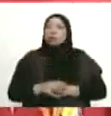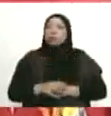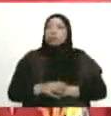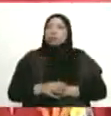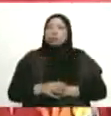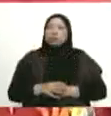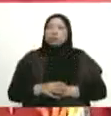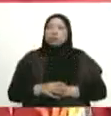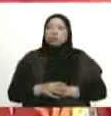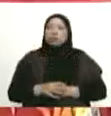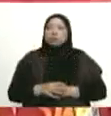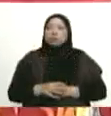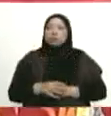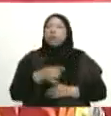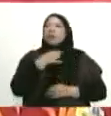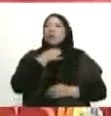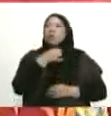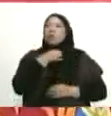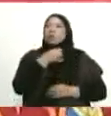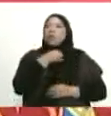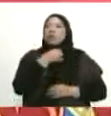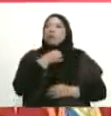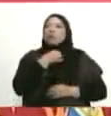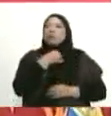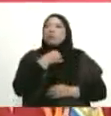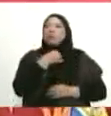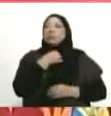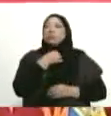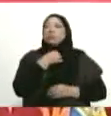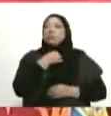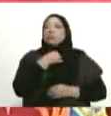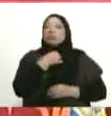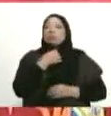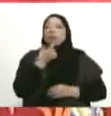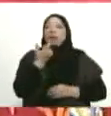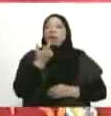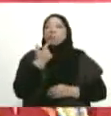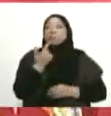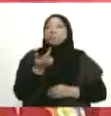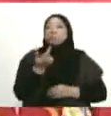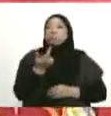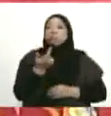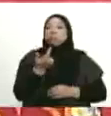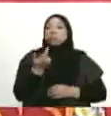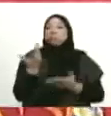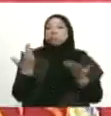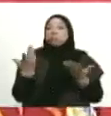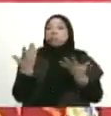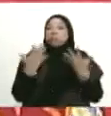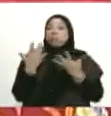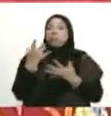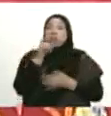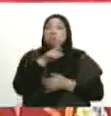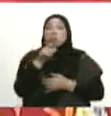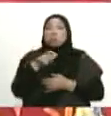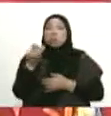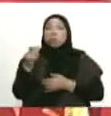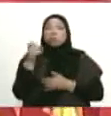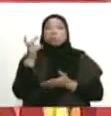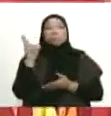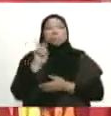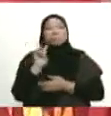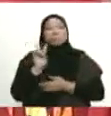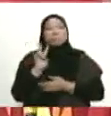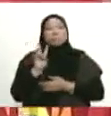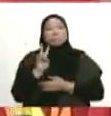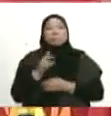por uno amarillo, que era el que le gustaba. Es un berrinche. es un berrinche de engreídos. Pues aquí en